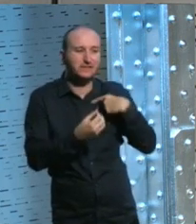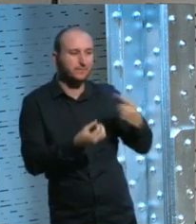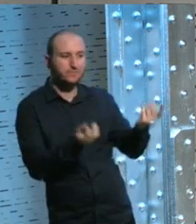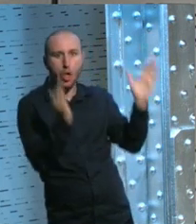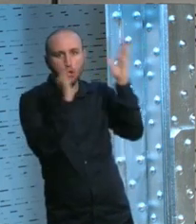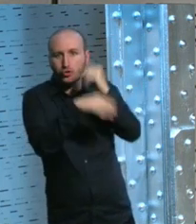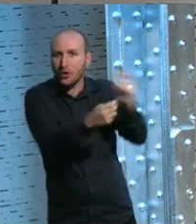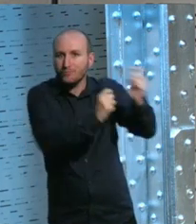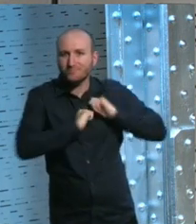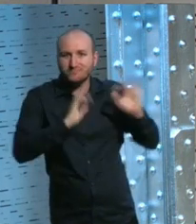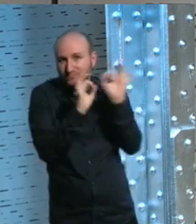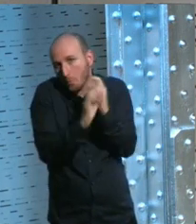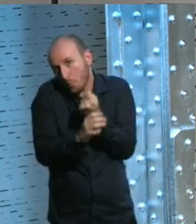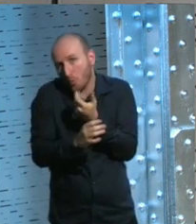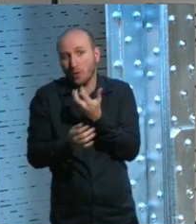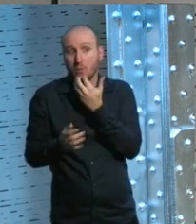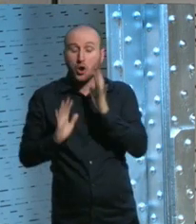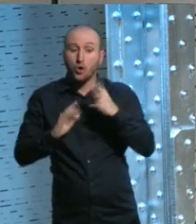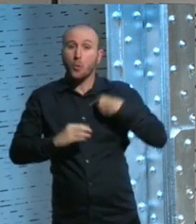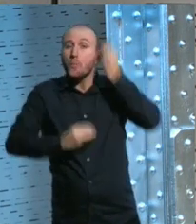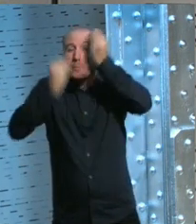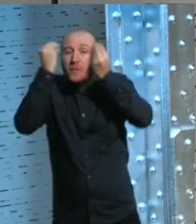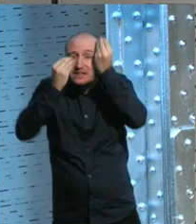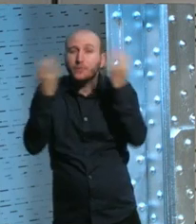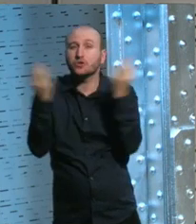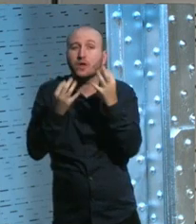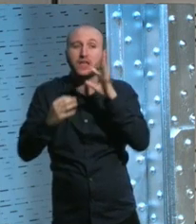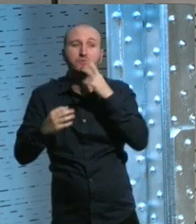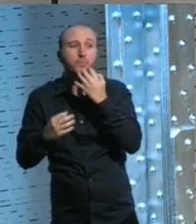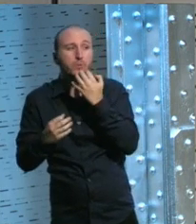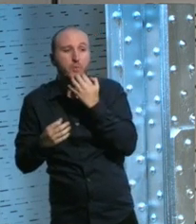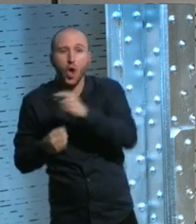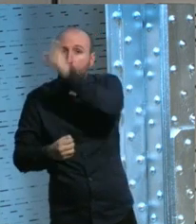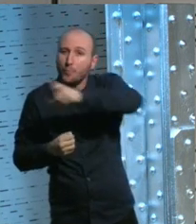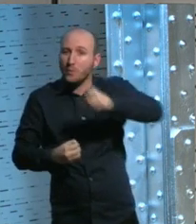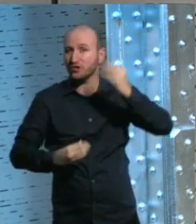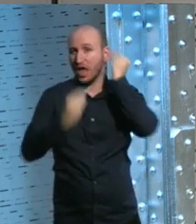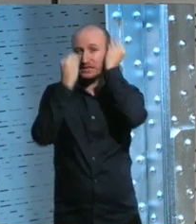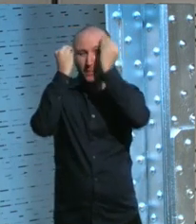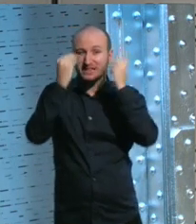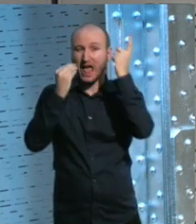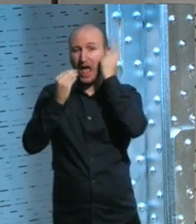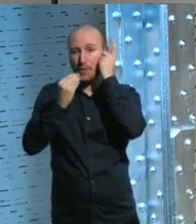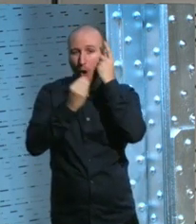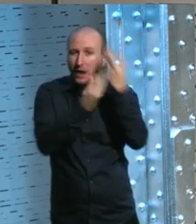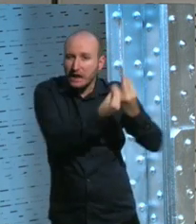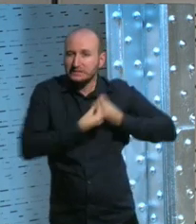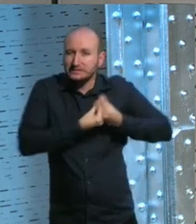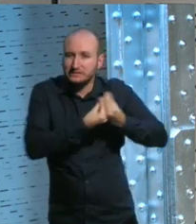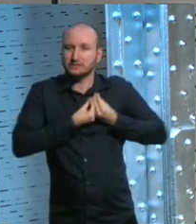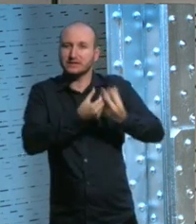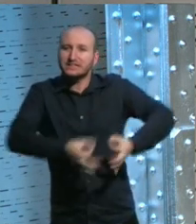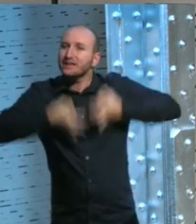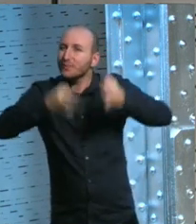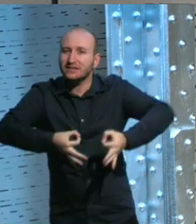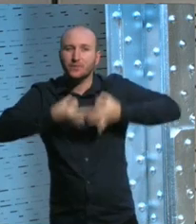Pero mi planteamiento es entonces adelanto de la gente que piensa a partir del móvil, dificultad